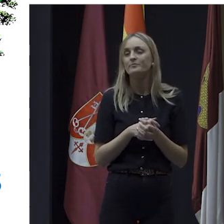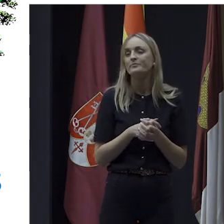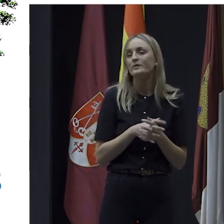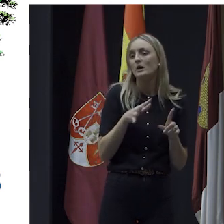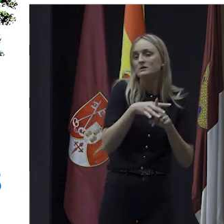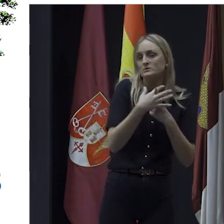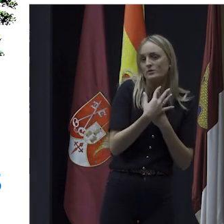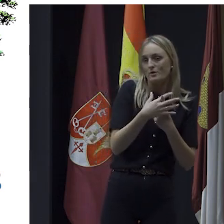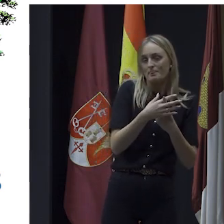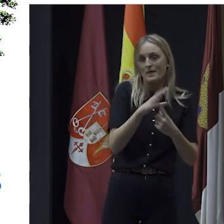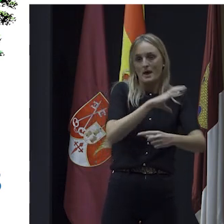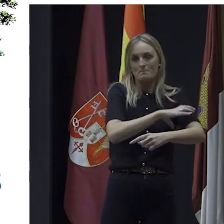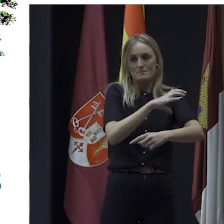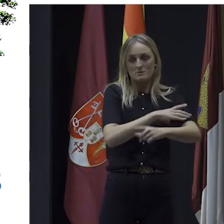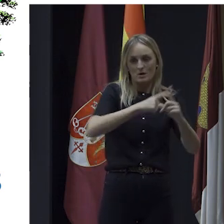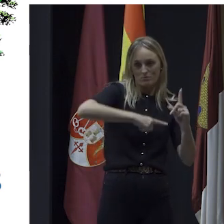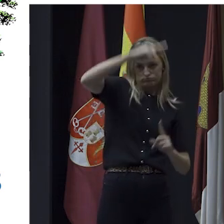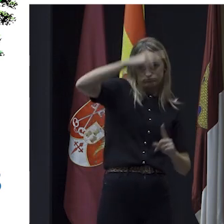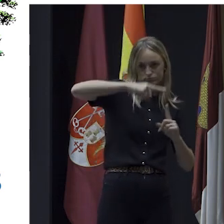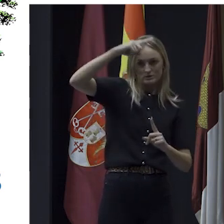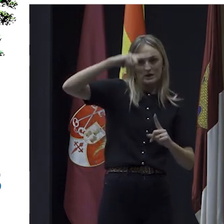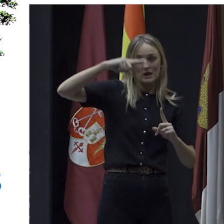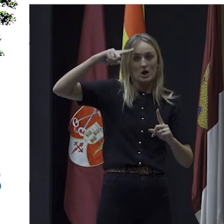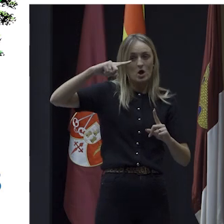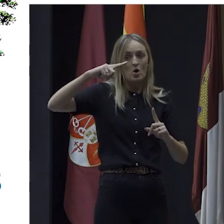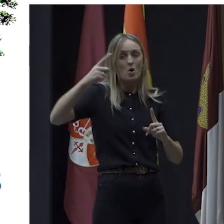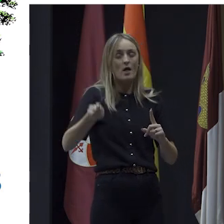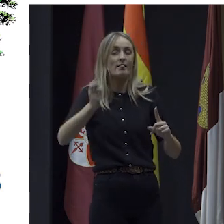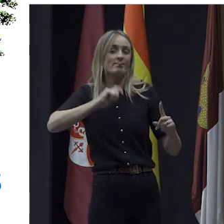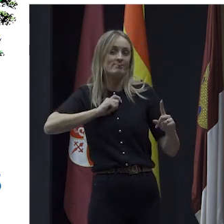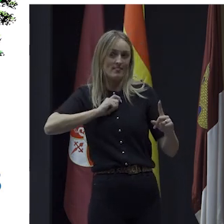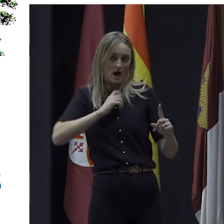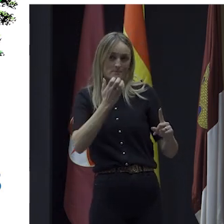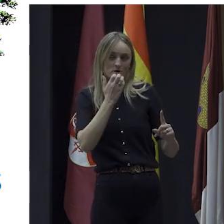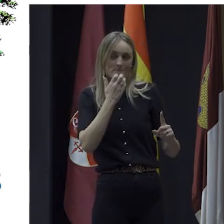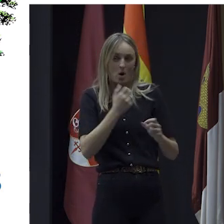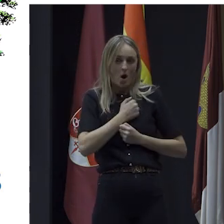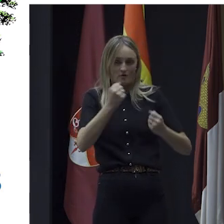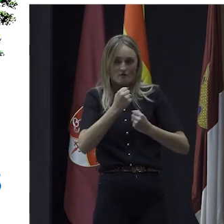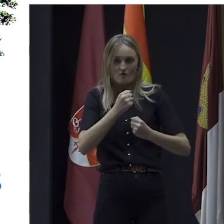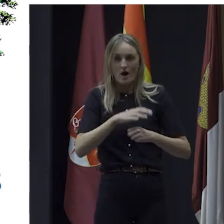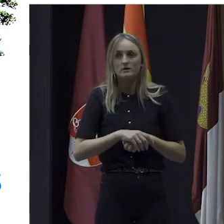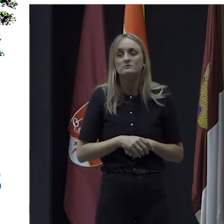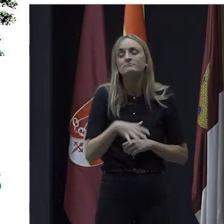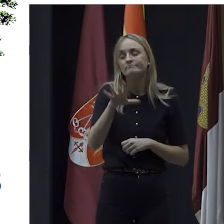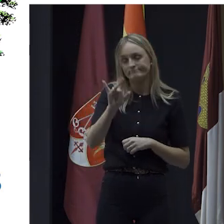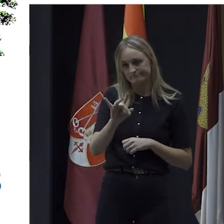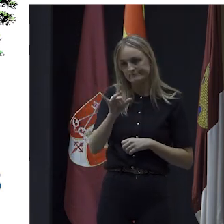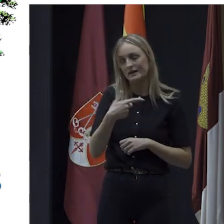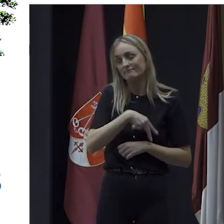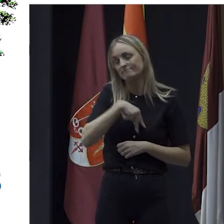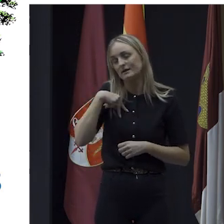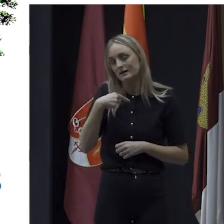de hipertensión muy alto, un pico muy alto, puede provocar un infarto o una angina? Sí. En general, un pico